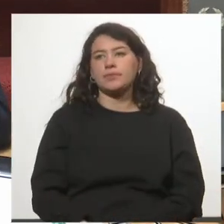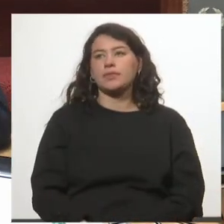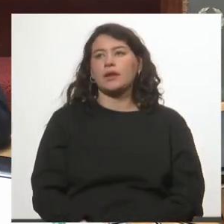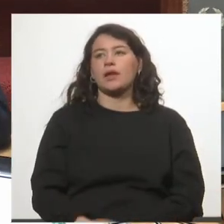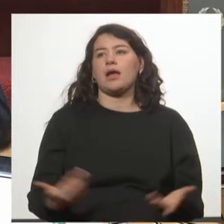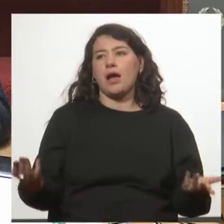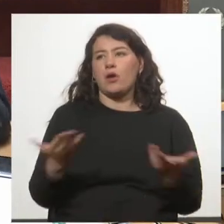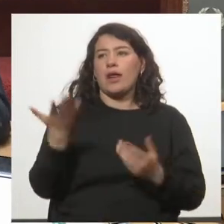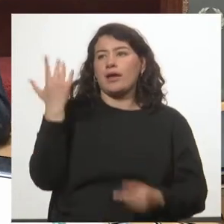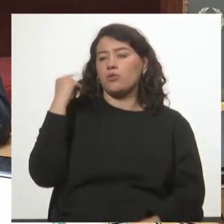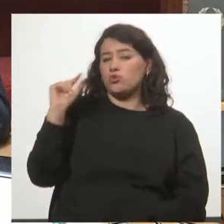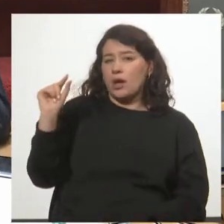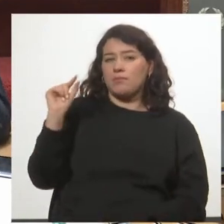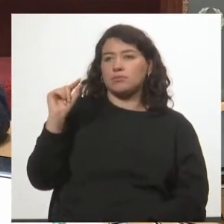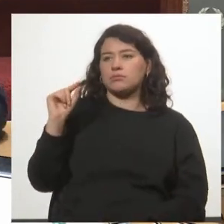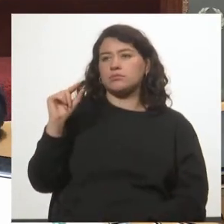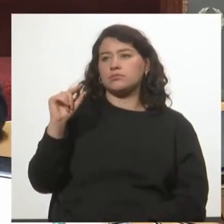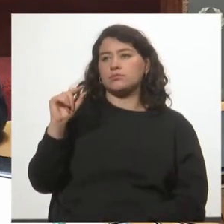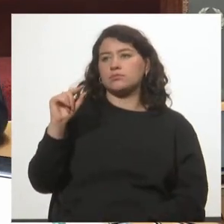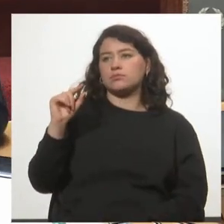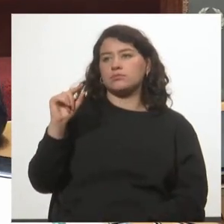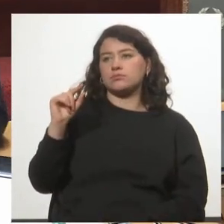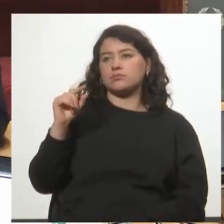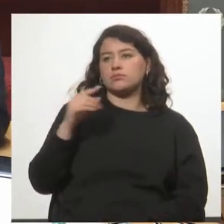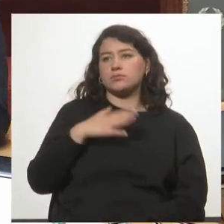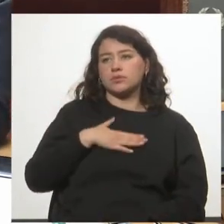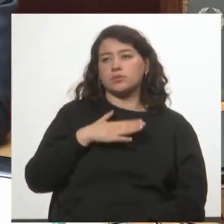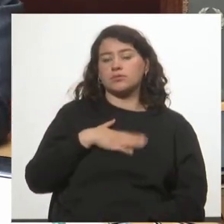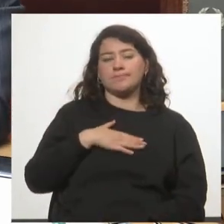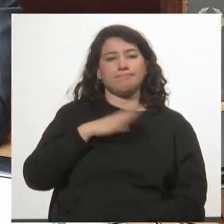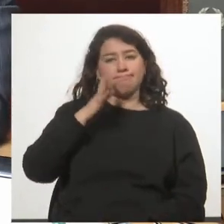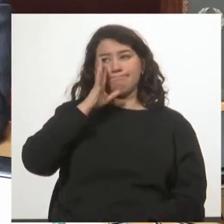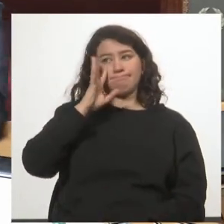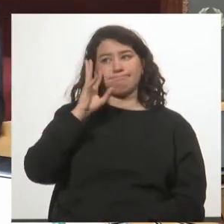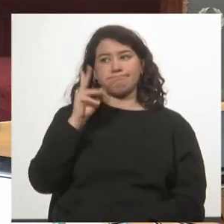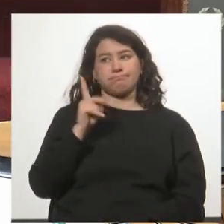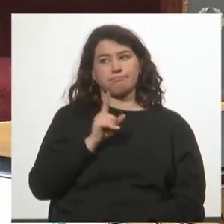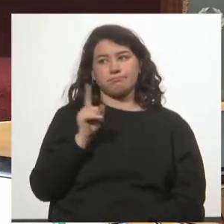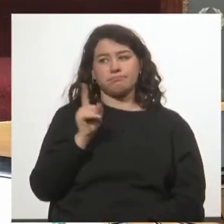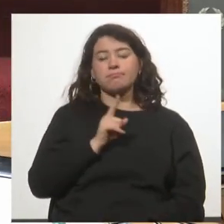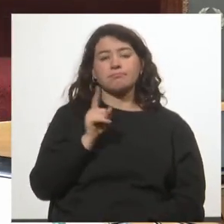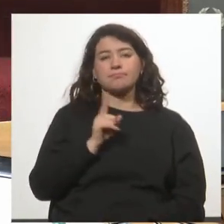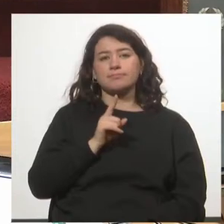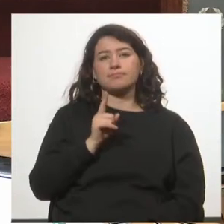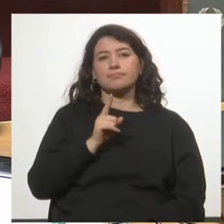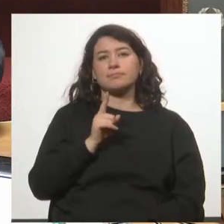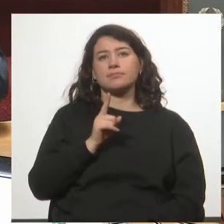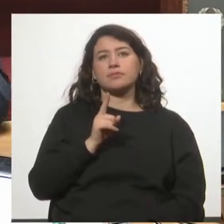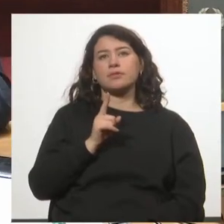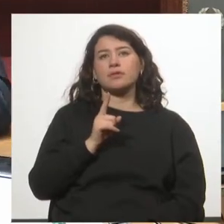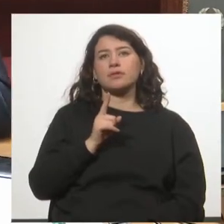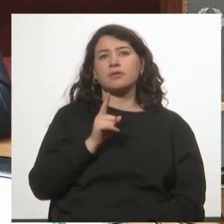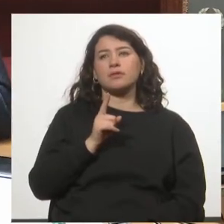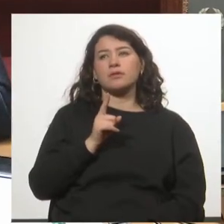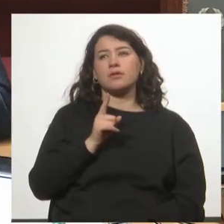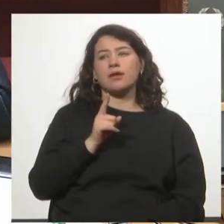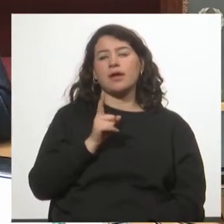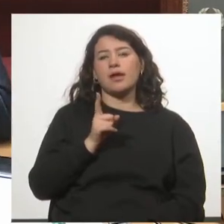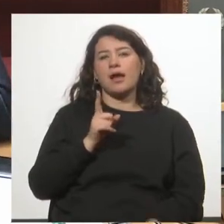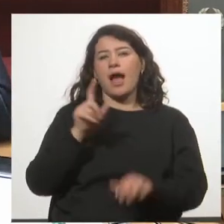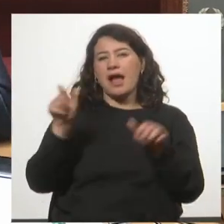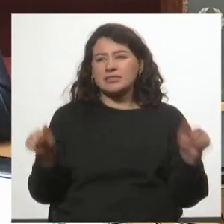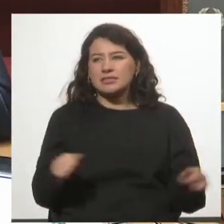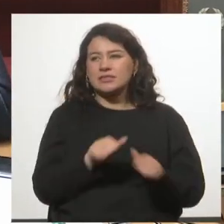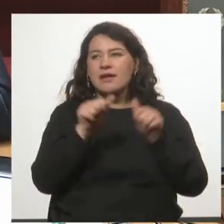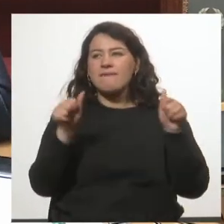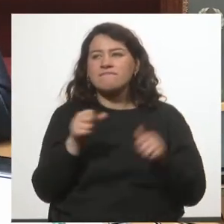acabamos de escuchar un hecho que por lo menos yo no tenía conocimiento que se falsificó nada menos